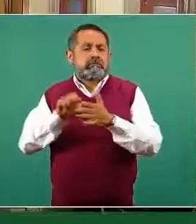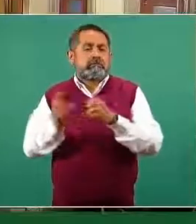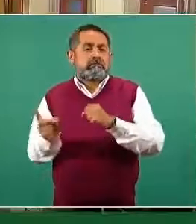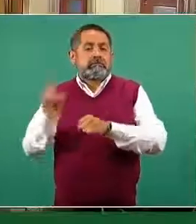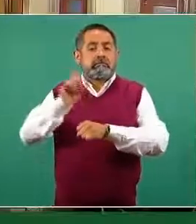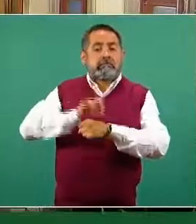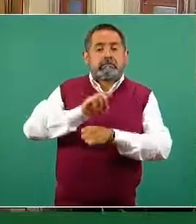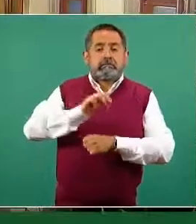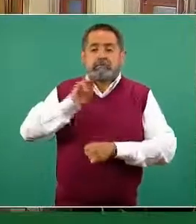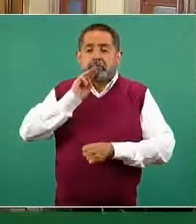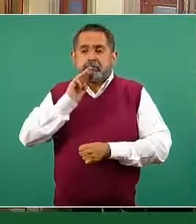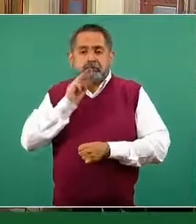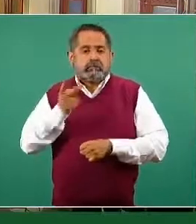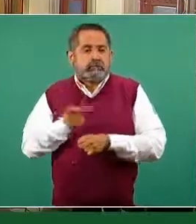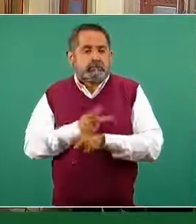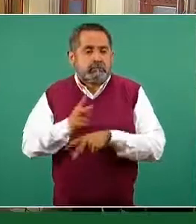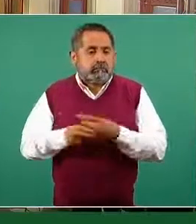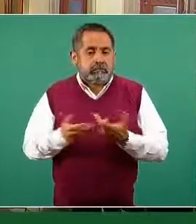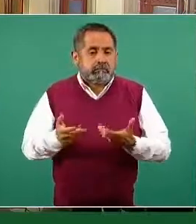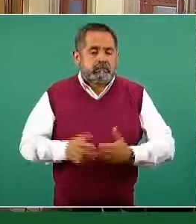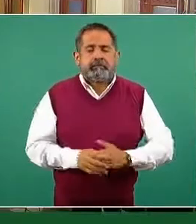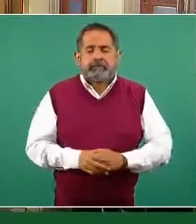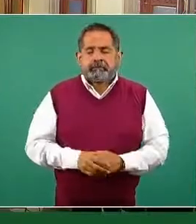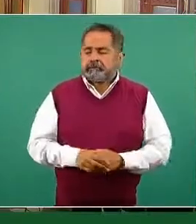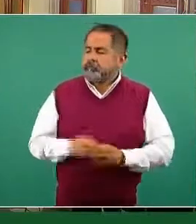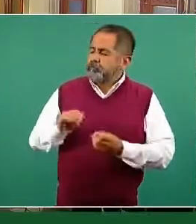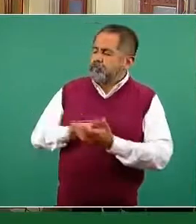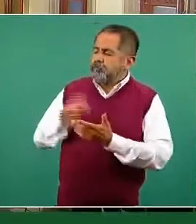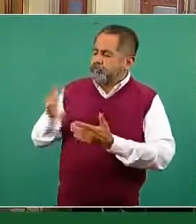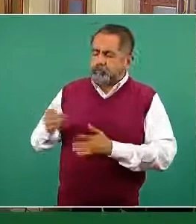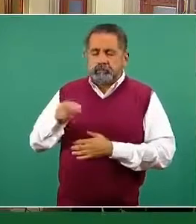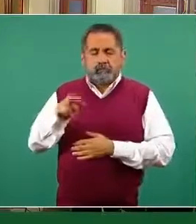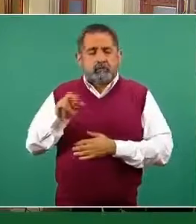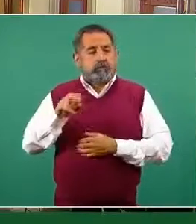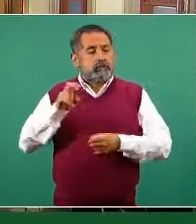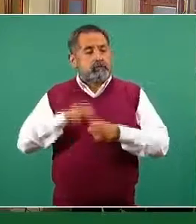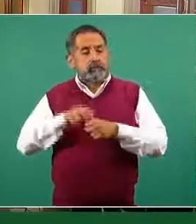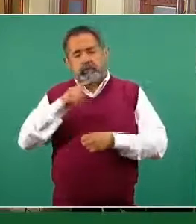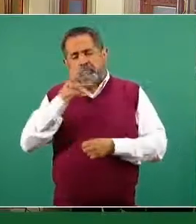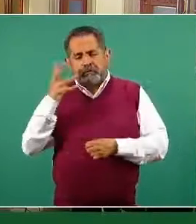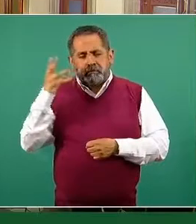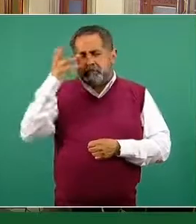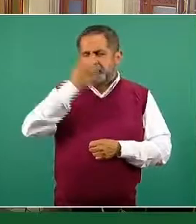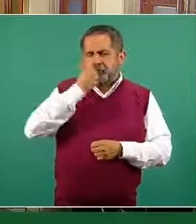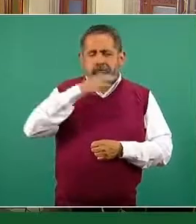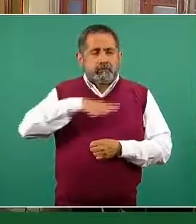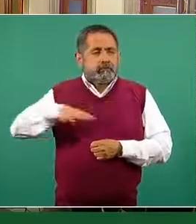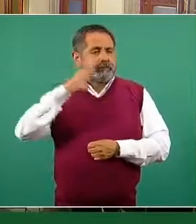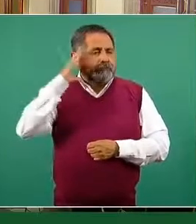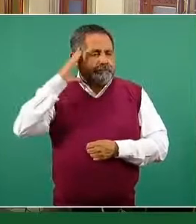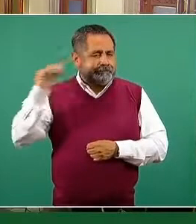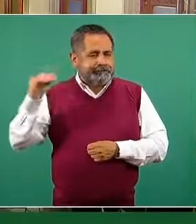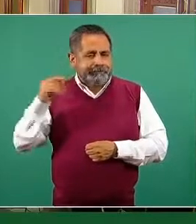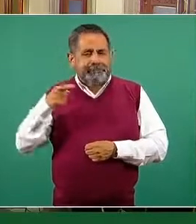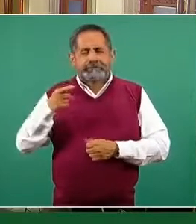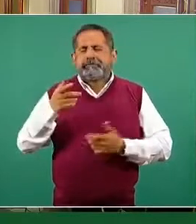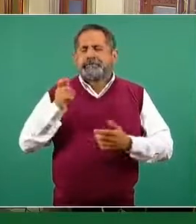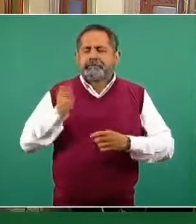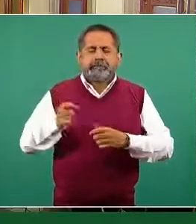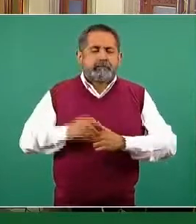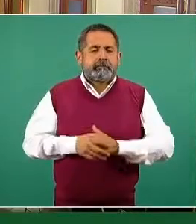Madres? Gracias. Muchas gracias a Nuria desde el bello estado de Colima. Esta